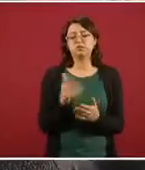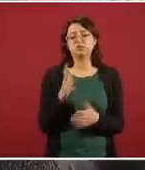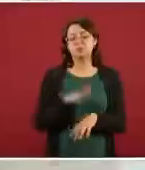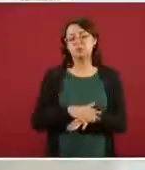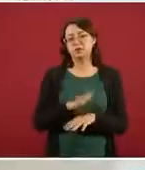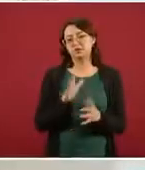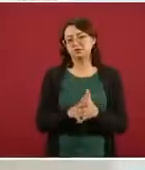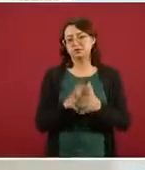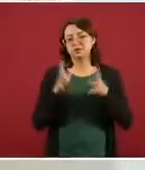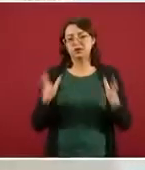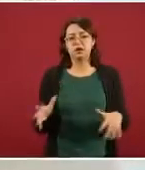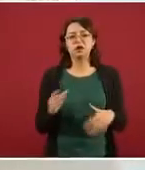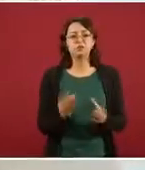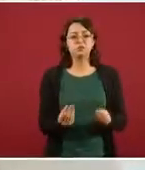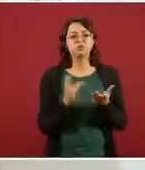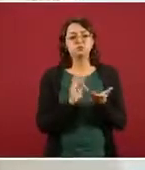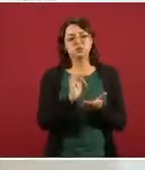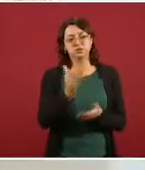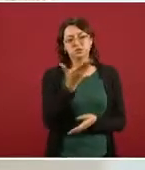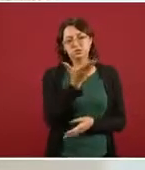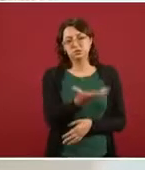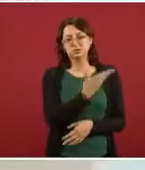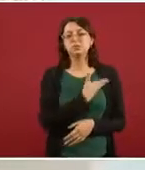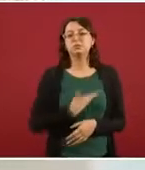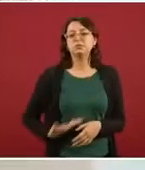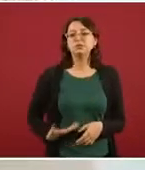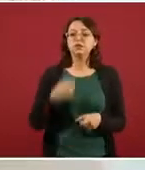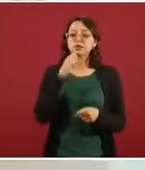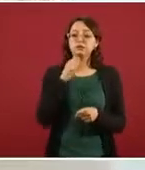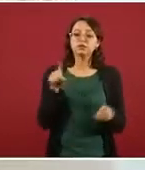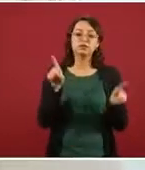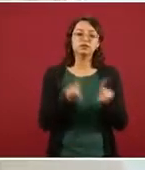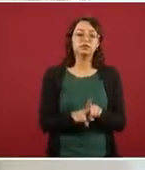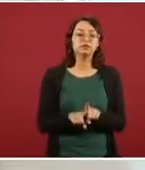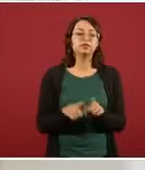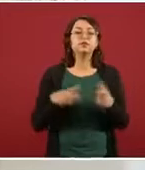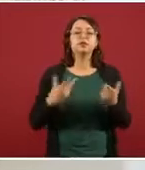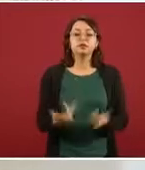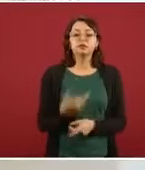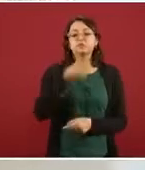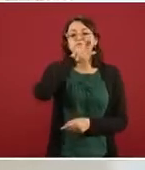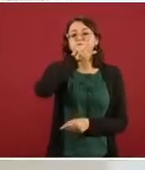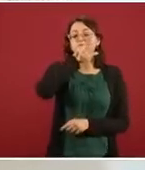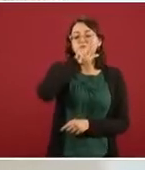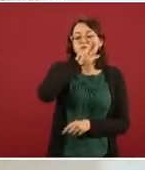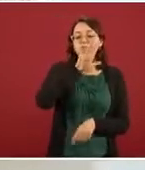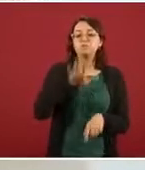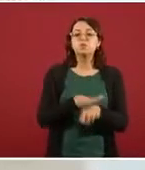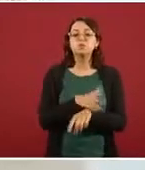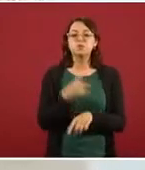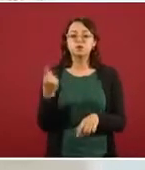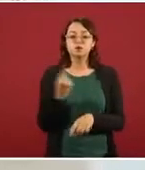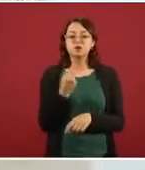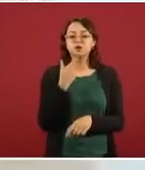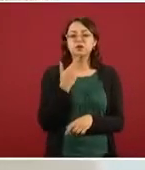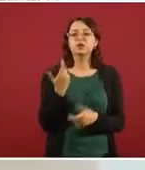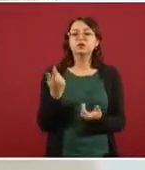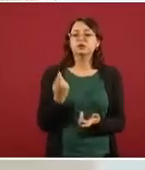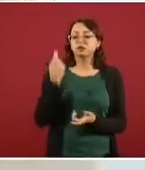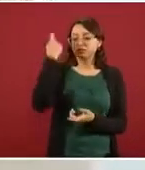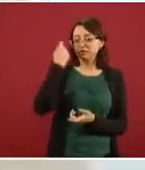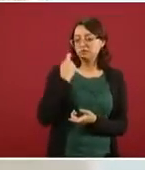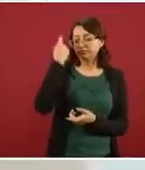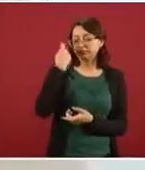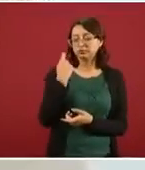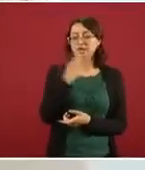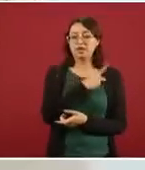que agradecemos al presidente. También ya lo ha dicho, ha tenido una gran preocupación porque en la pensión quede el